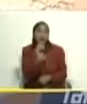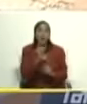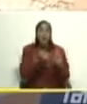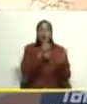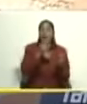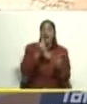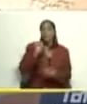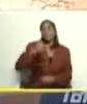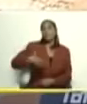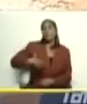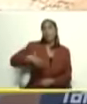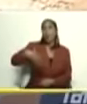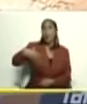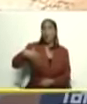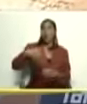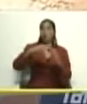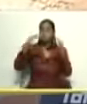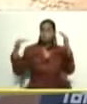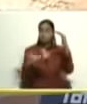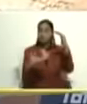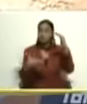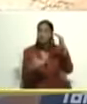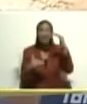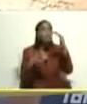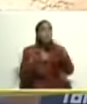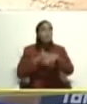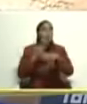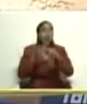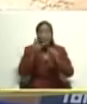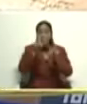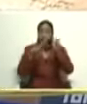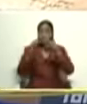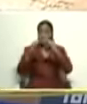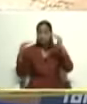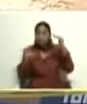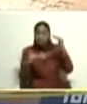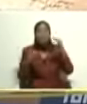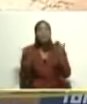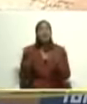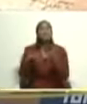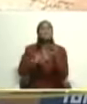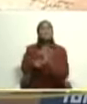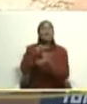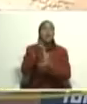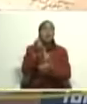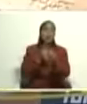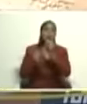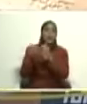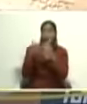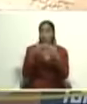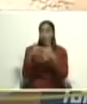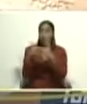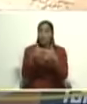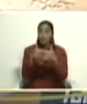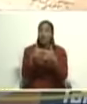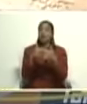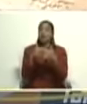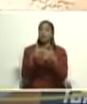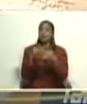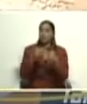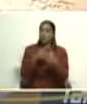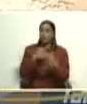La desigualdad que hoy tenemos, producto de la guerra económica y de las sanciones, que estamos tratando de superar con las grandes